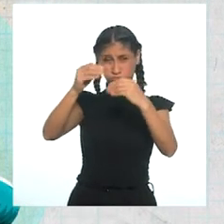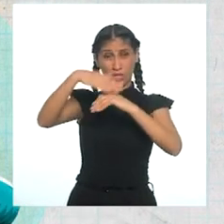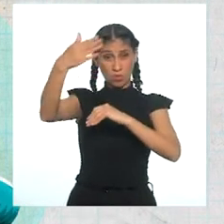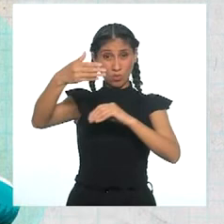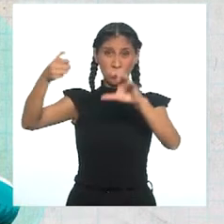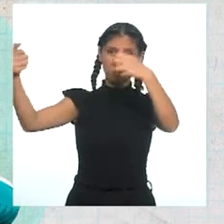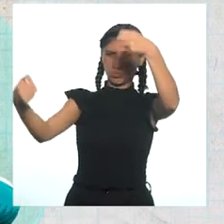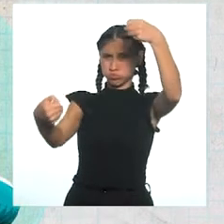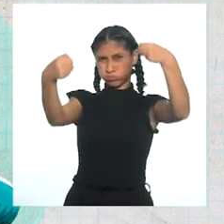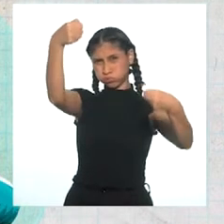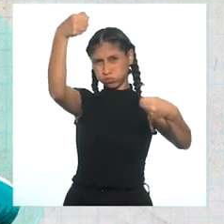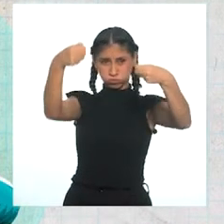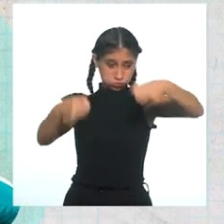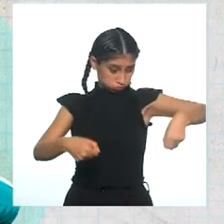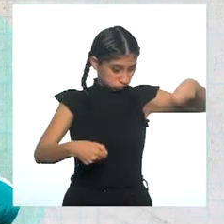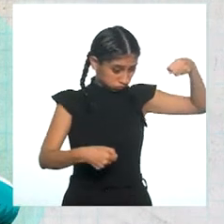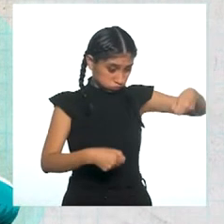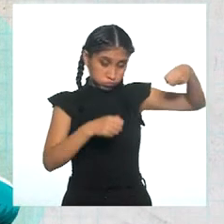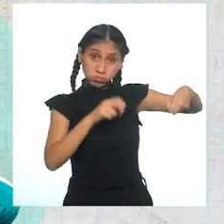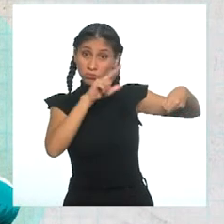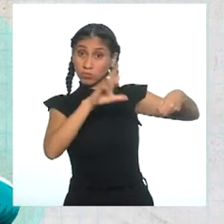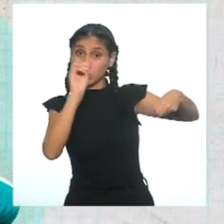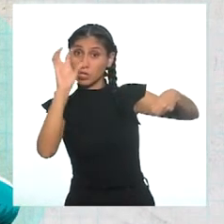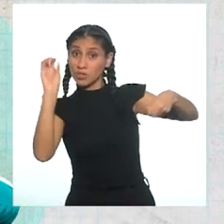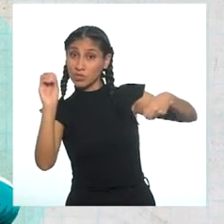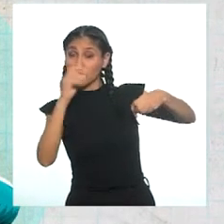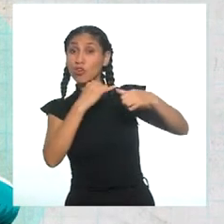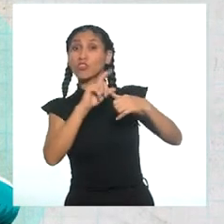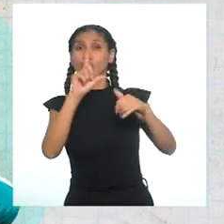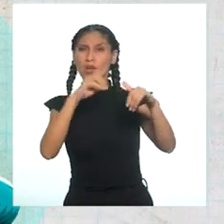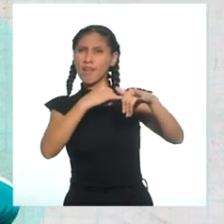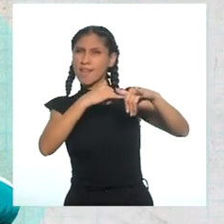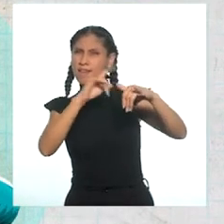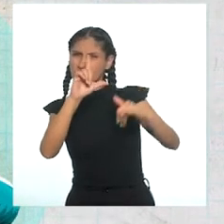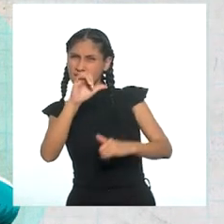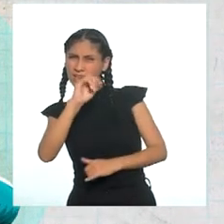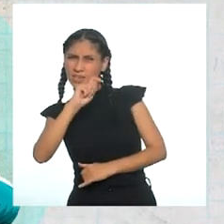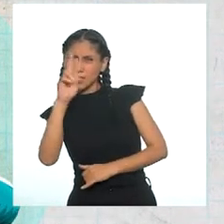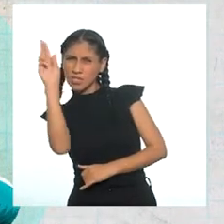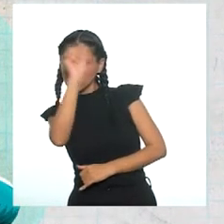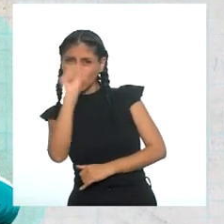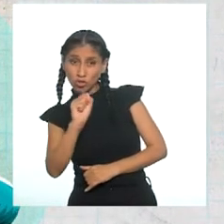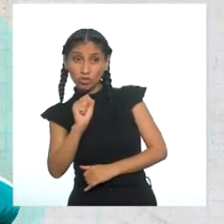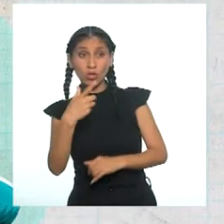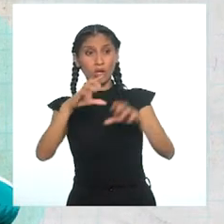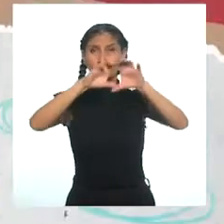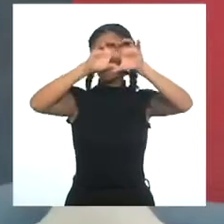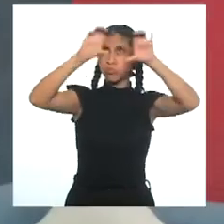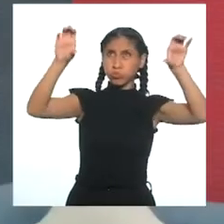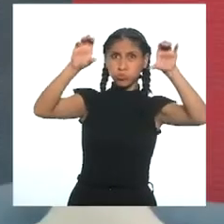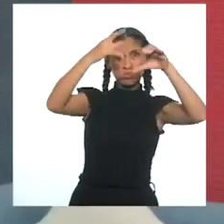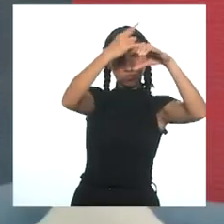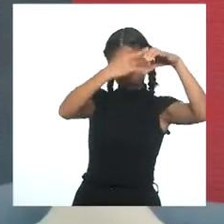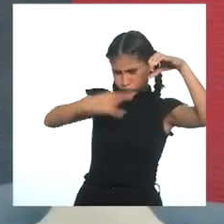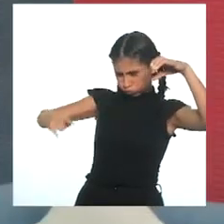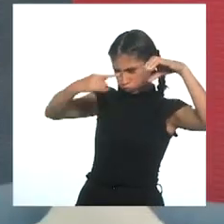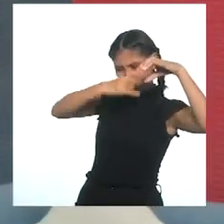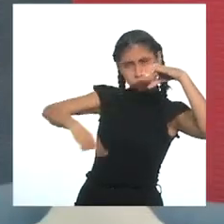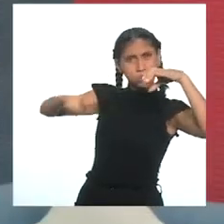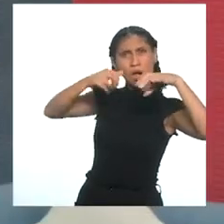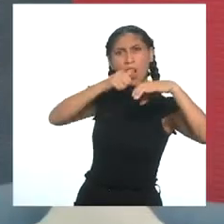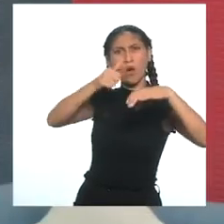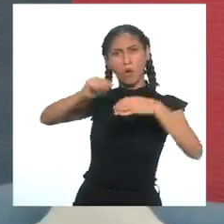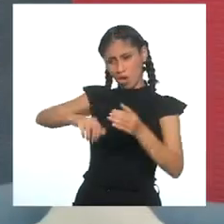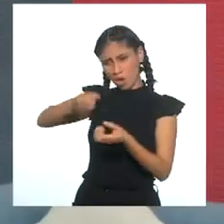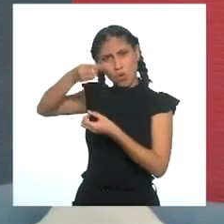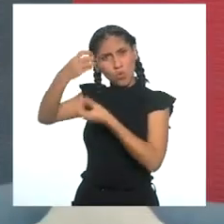cilindros de 300 litros. ¿Cuántos de estos cilindros se podrán llenar? Lo tengo. A diferencia de la situación